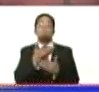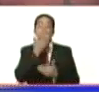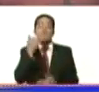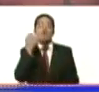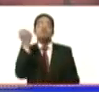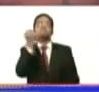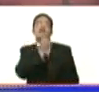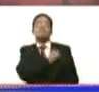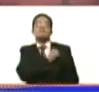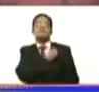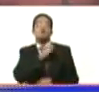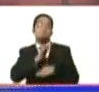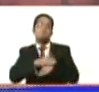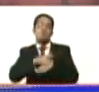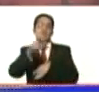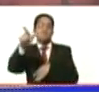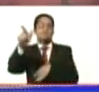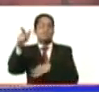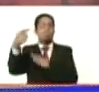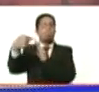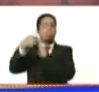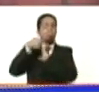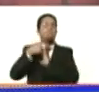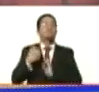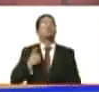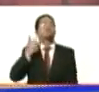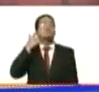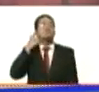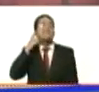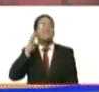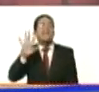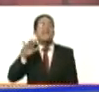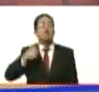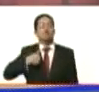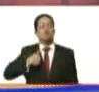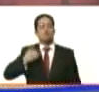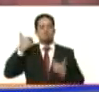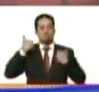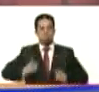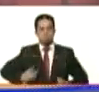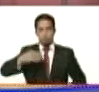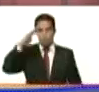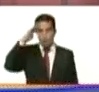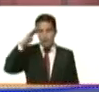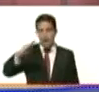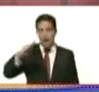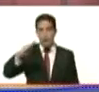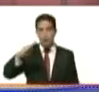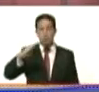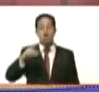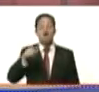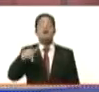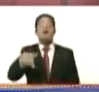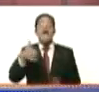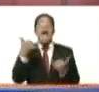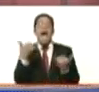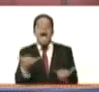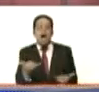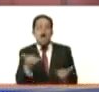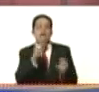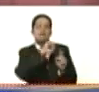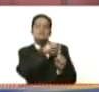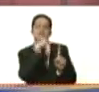y visible injusticia. Creo, como soldado de la patria, que las circunstancias